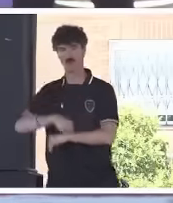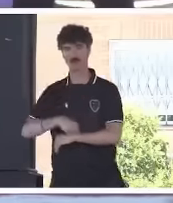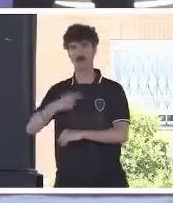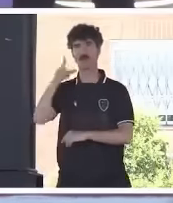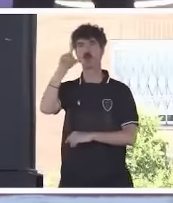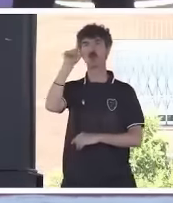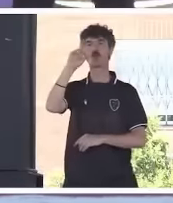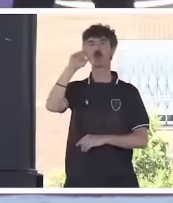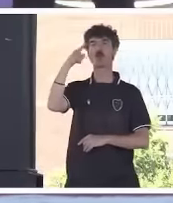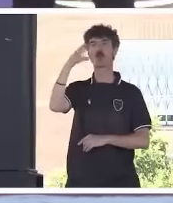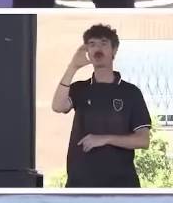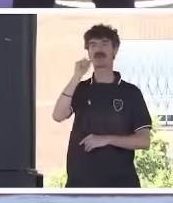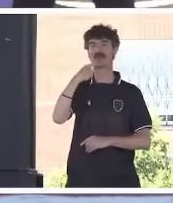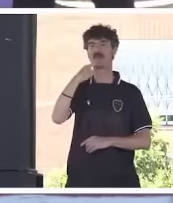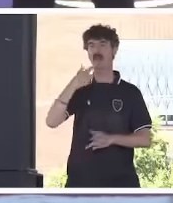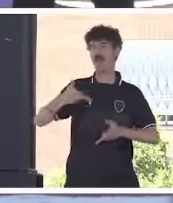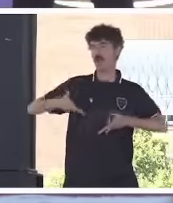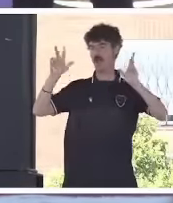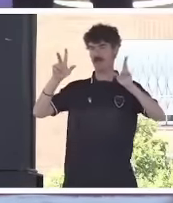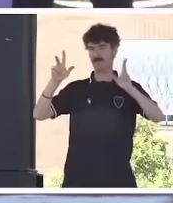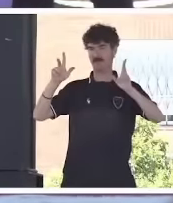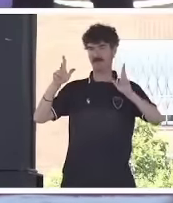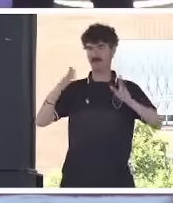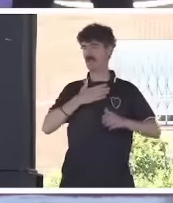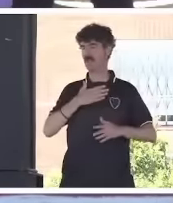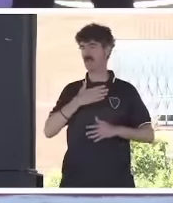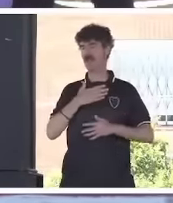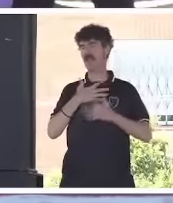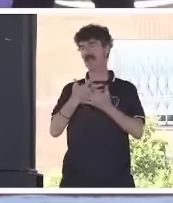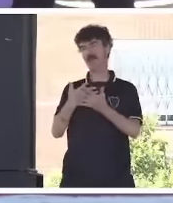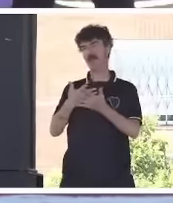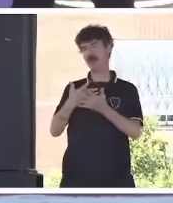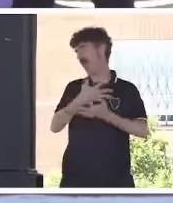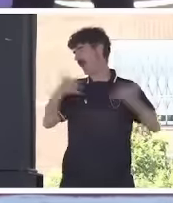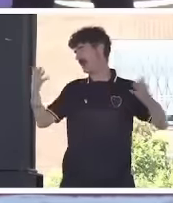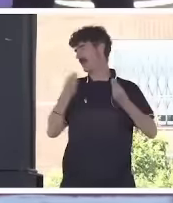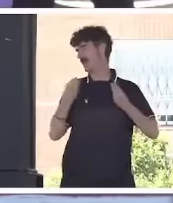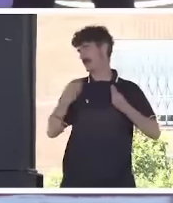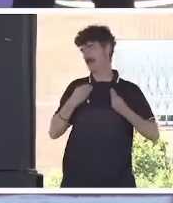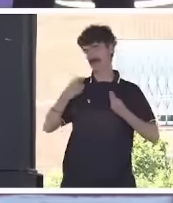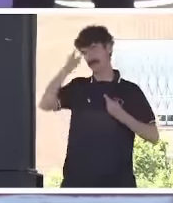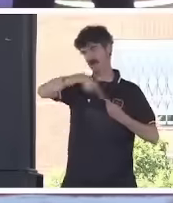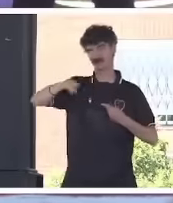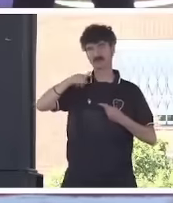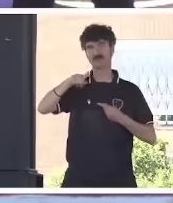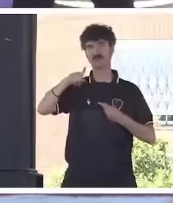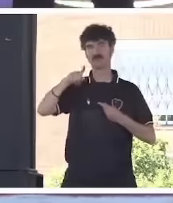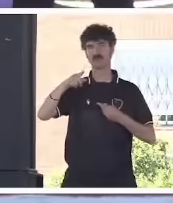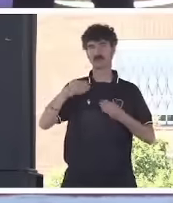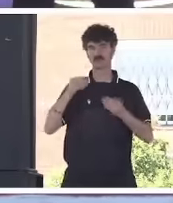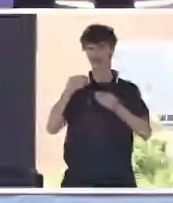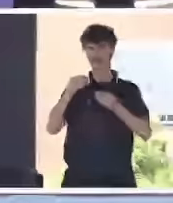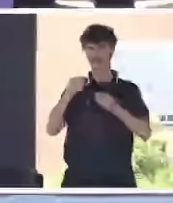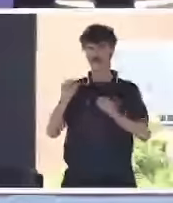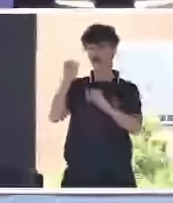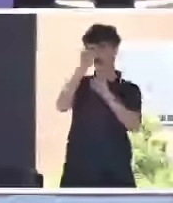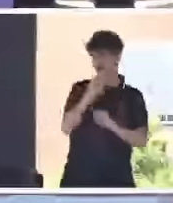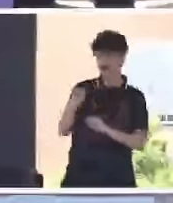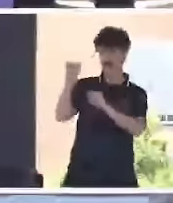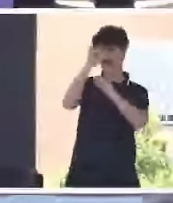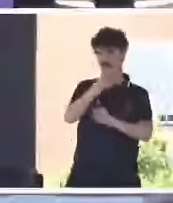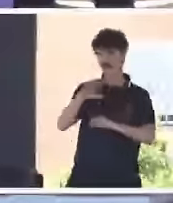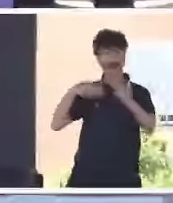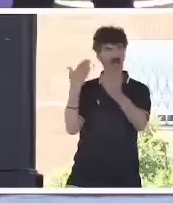bordado en la bandera de la libertad el amor más grande de nuestra vida, compañeros y compañeras, y lo vamos a defender hasta el